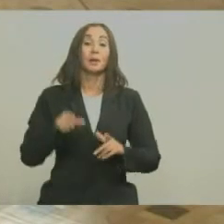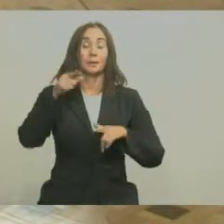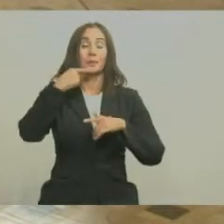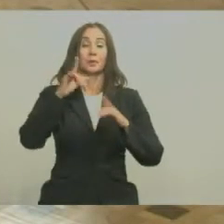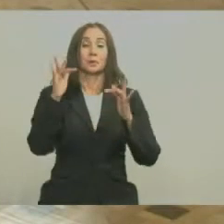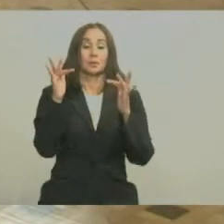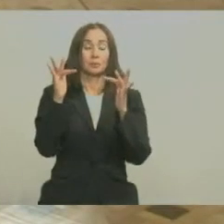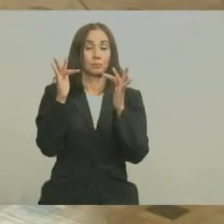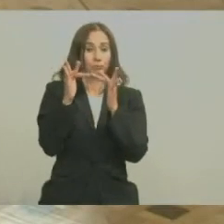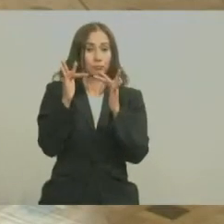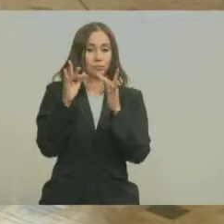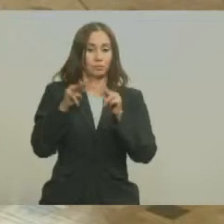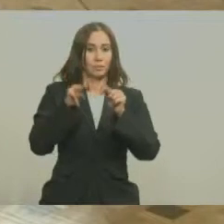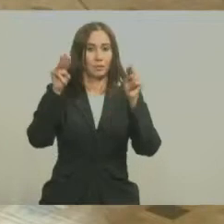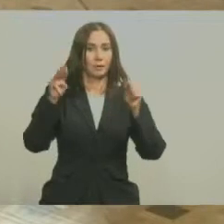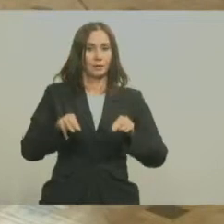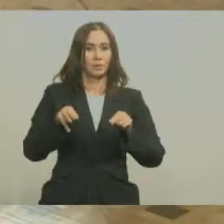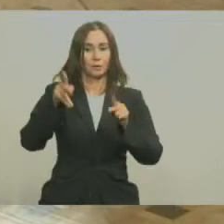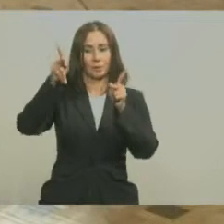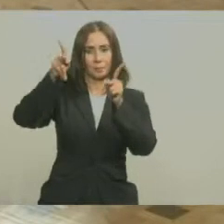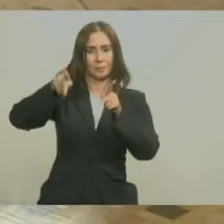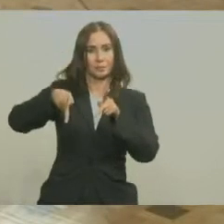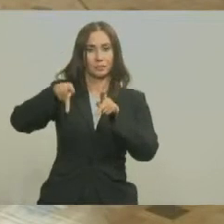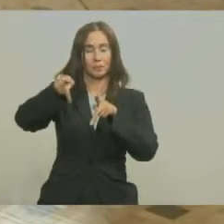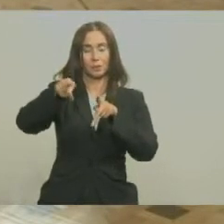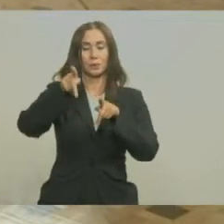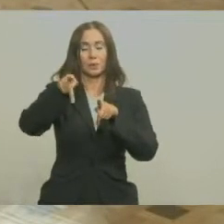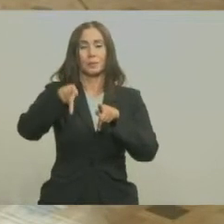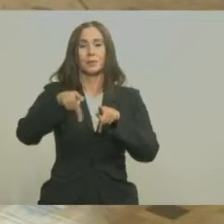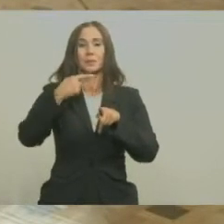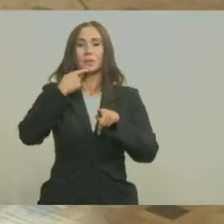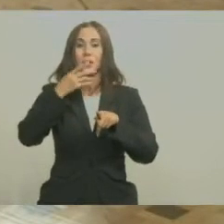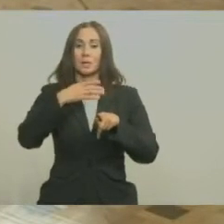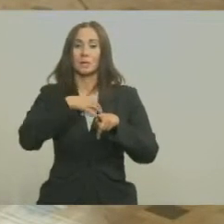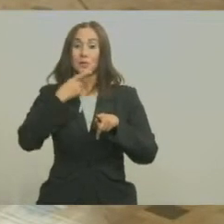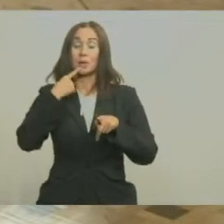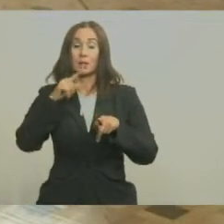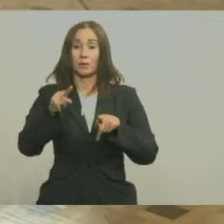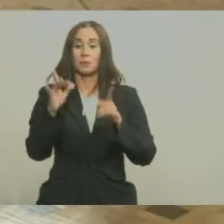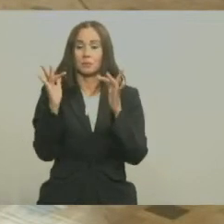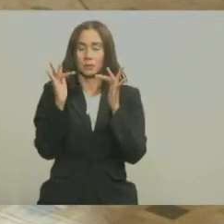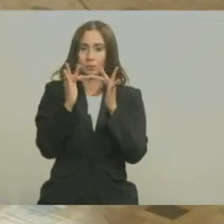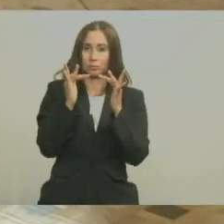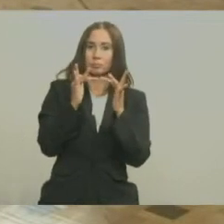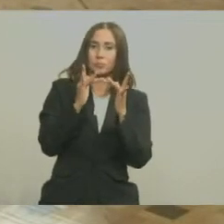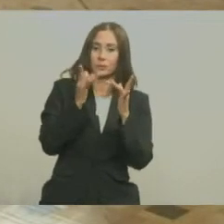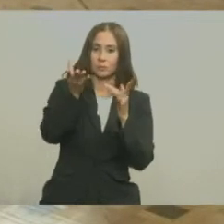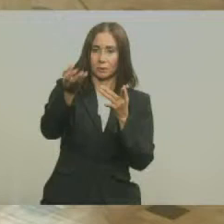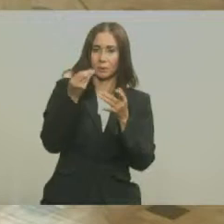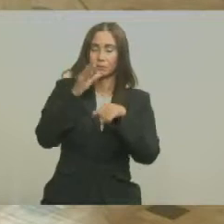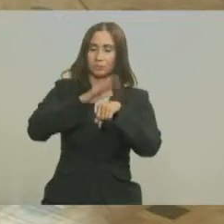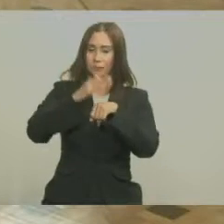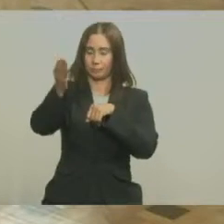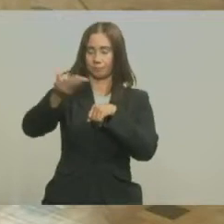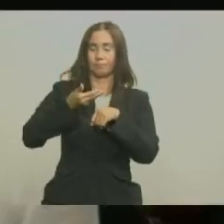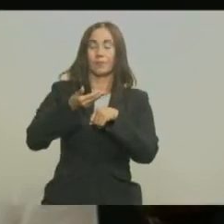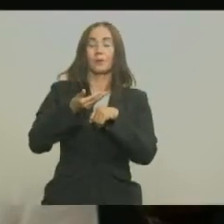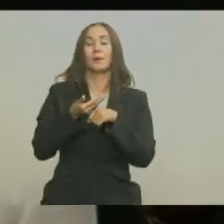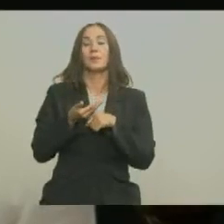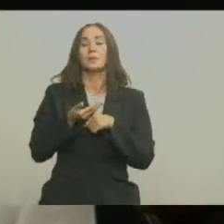ministerio con el actor que hizo la denuncia, el actor Juan Fernández. Bueno, sí, claro, también tomamos contacto directamente